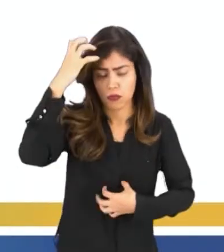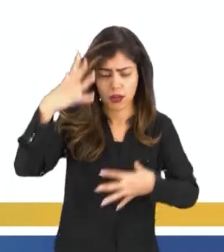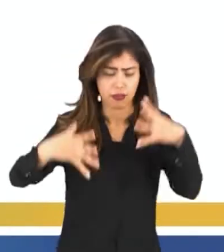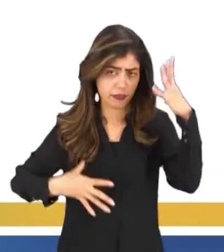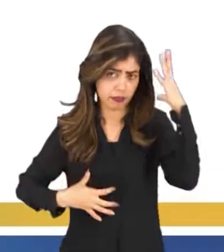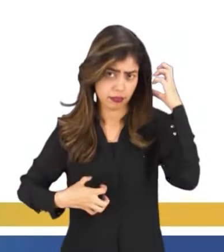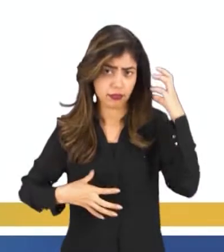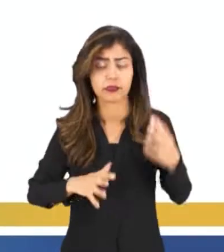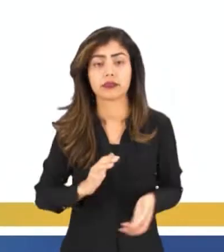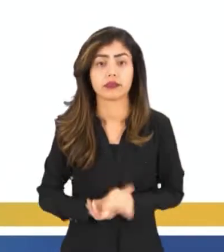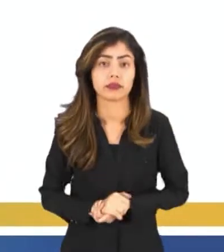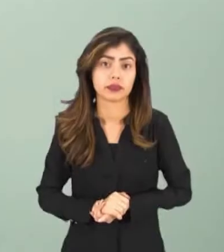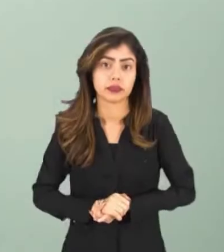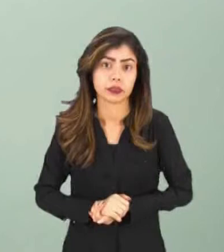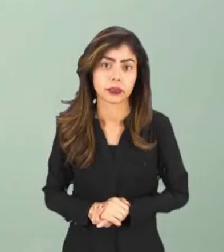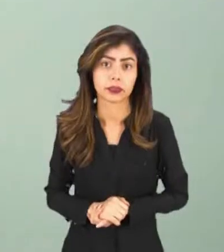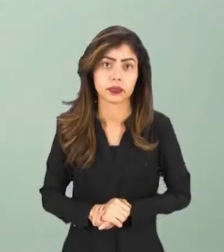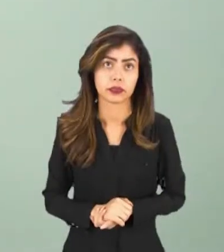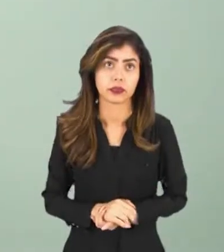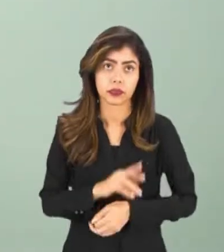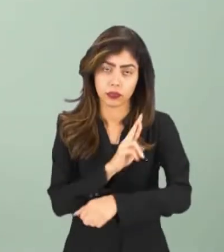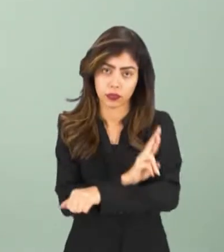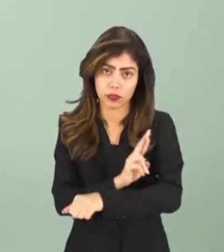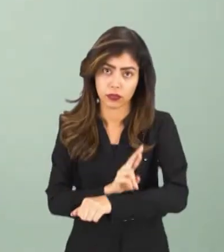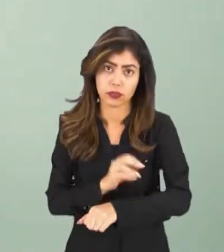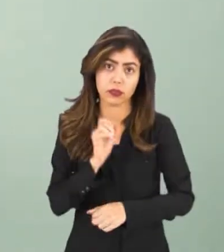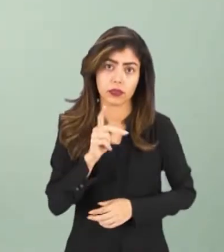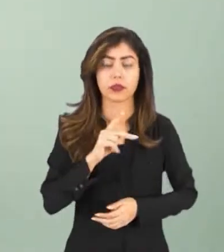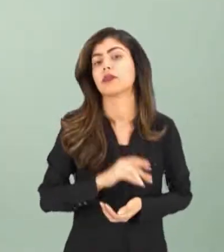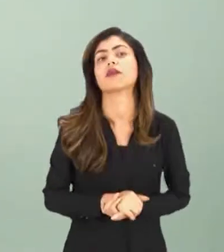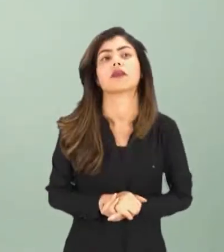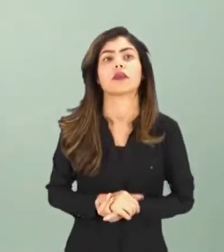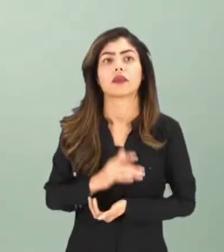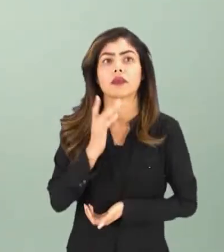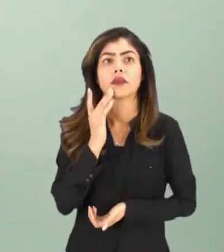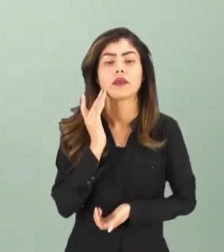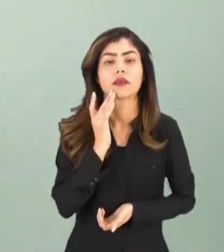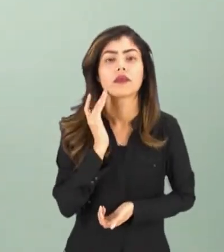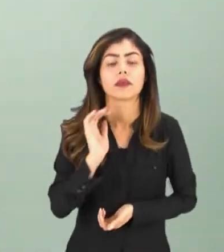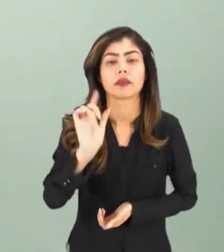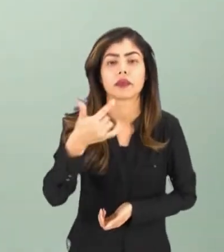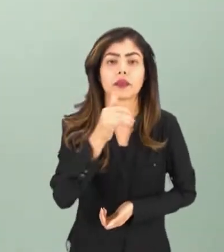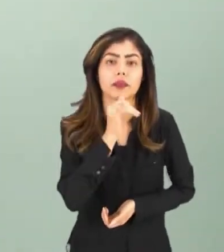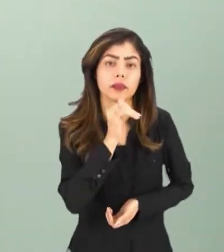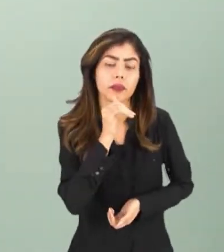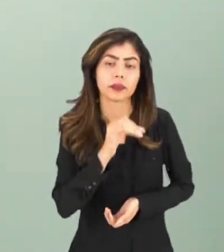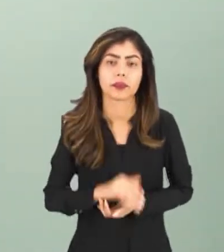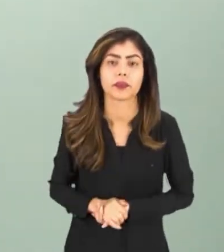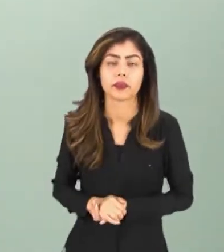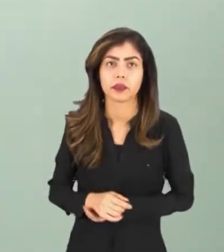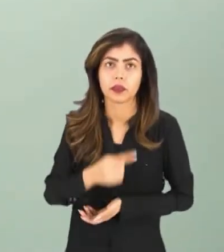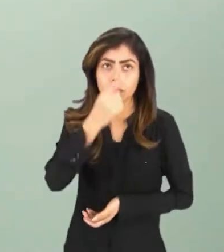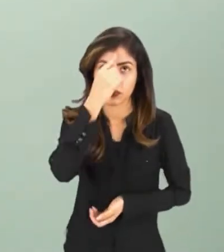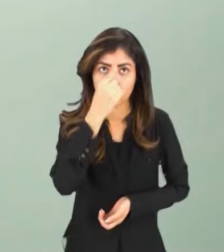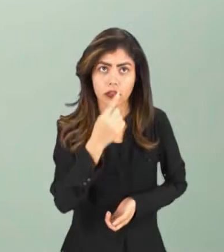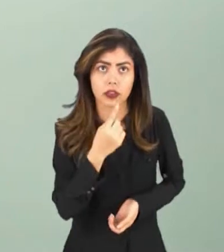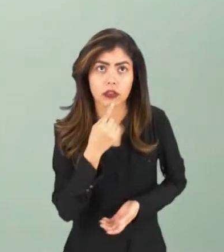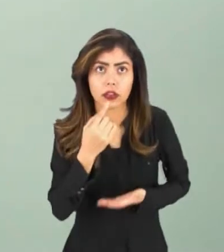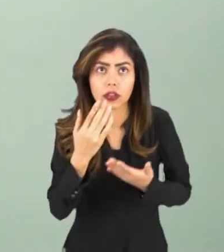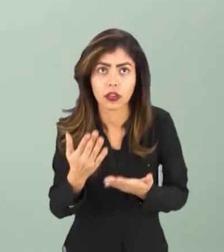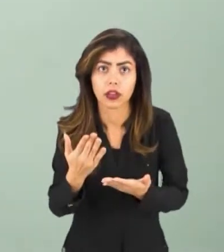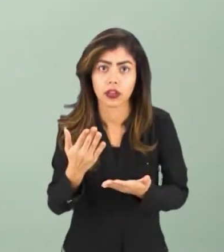tema que es tan delicioso como el próximo ejemplo la imagen